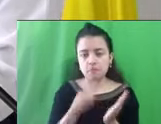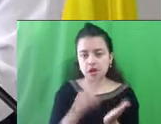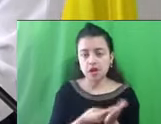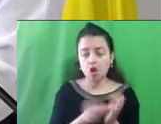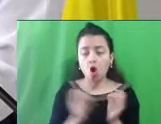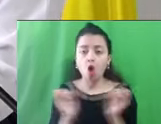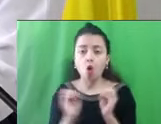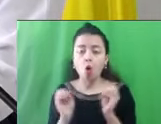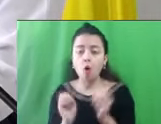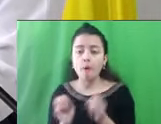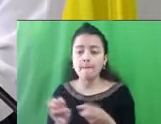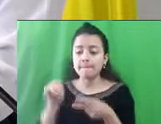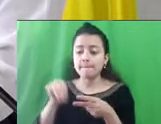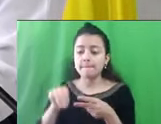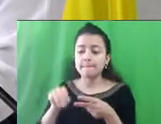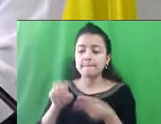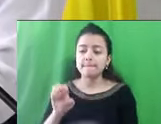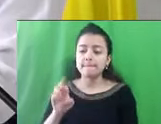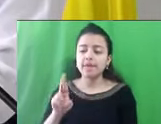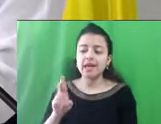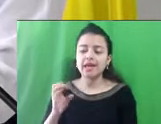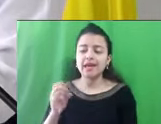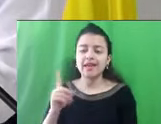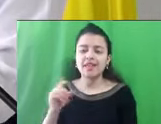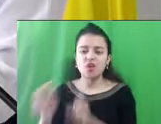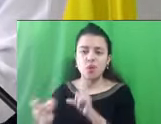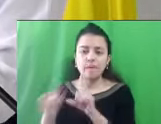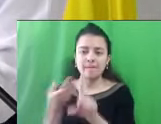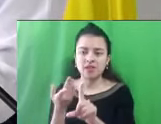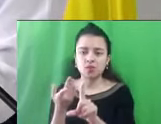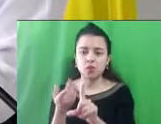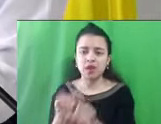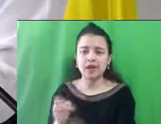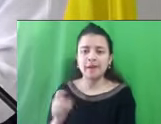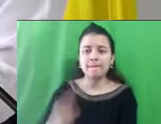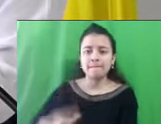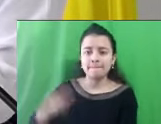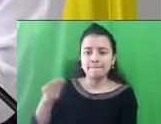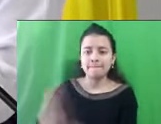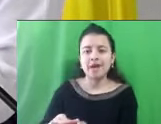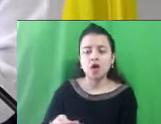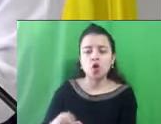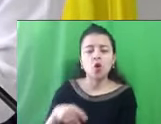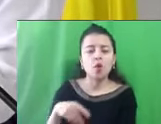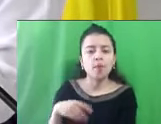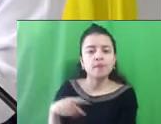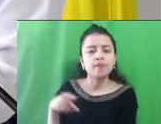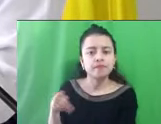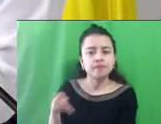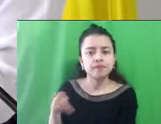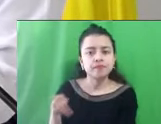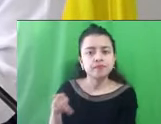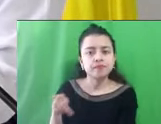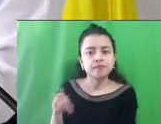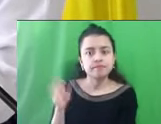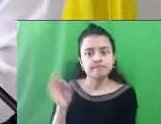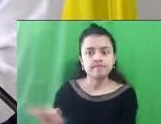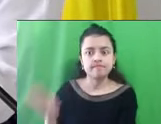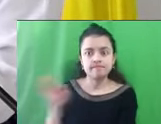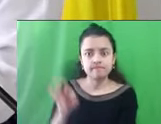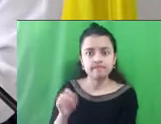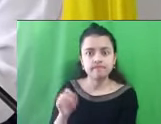mercadeo venimos mejorando la recuperación de cartera, que es muy importante para la empresa